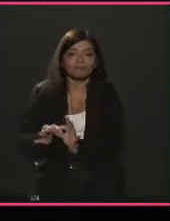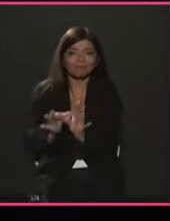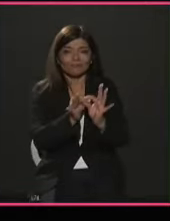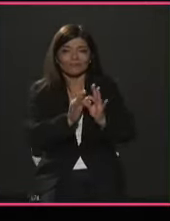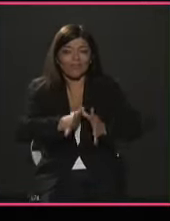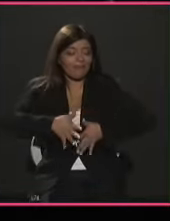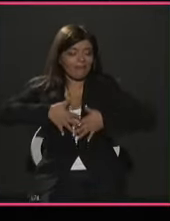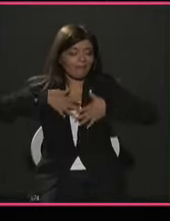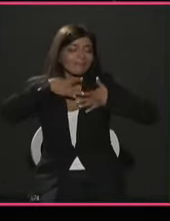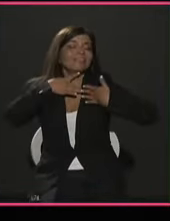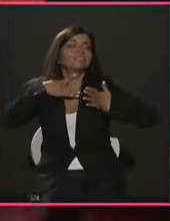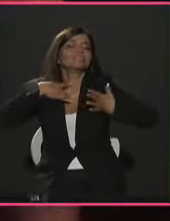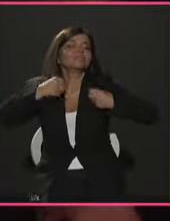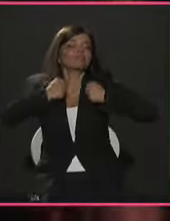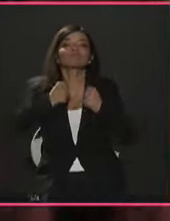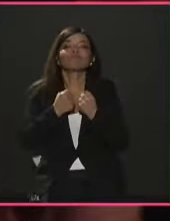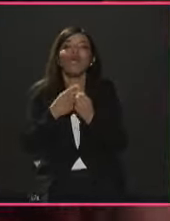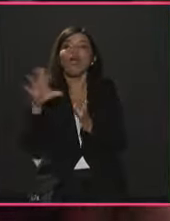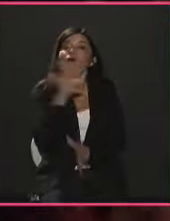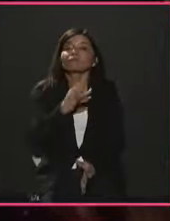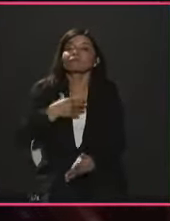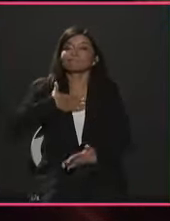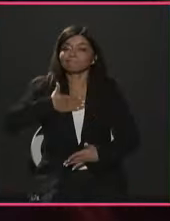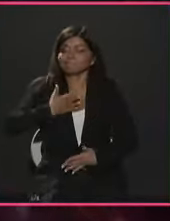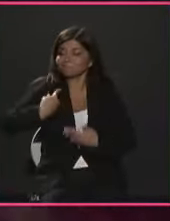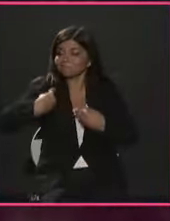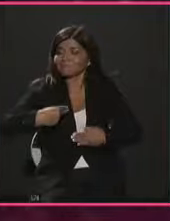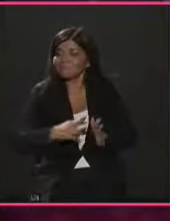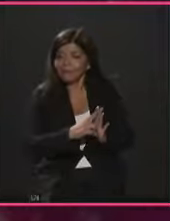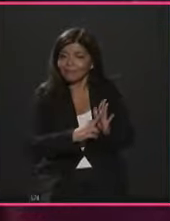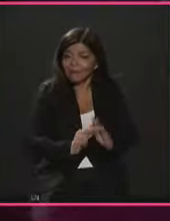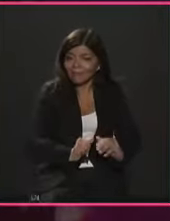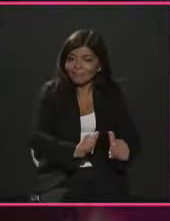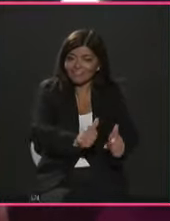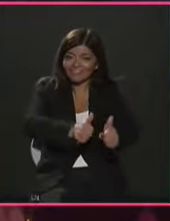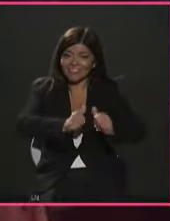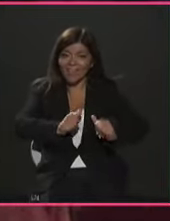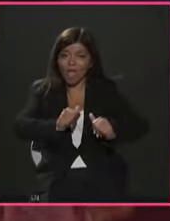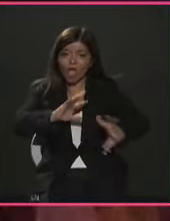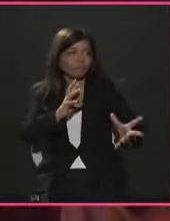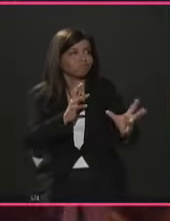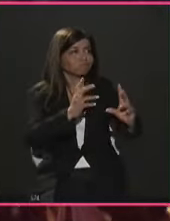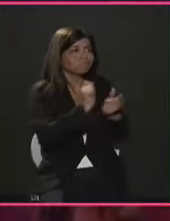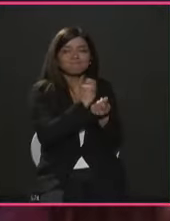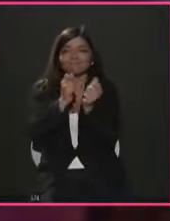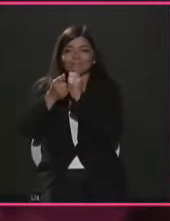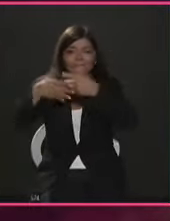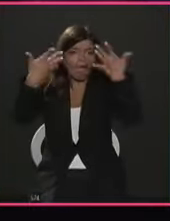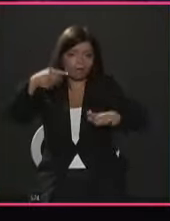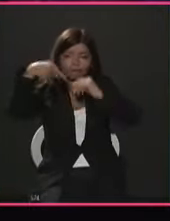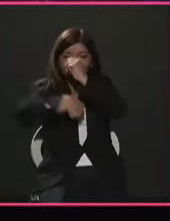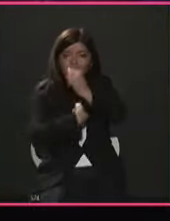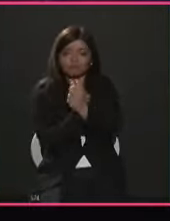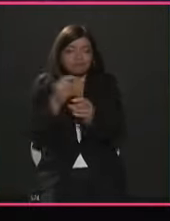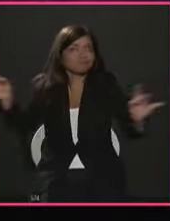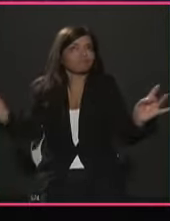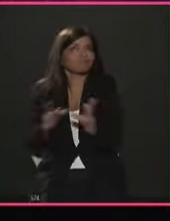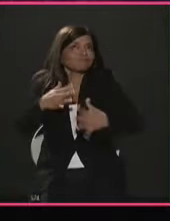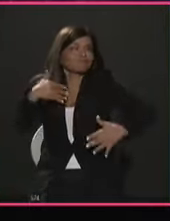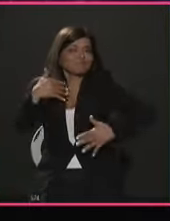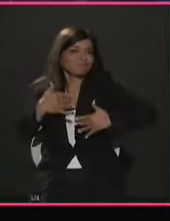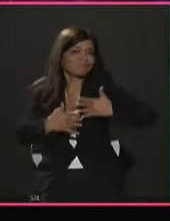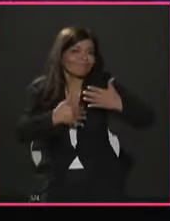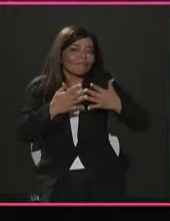ecuación soy poder lo que quiera lo a tener las reglas son desafiantes Quiero cambiar el mundo yo llego profundo la magia y la energía me